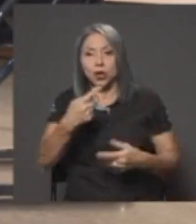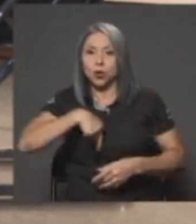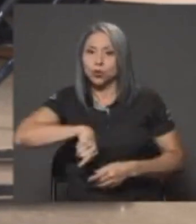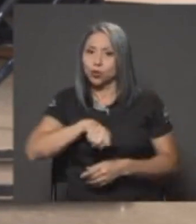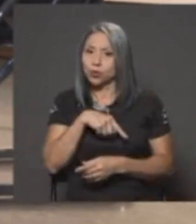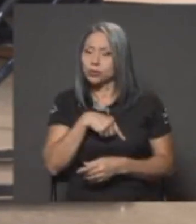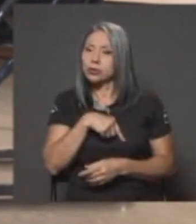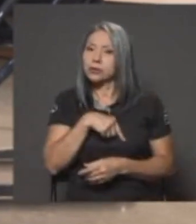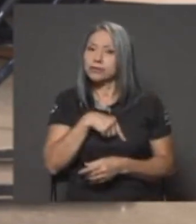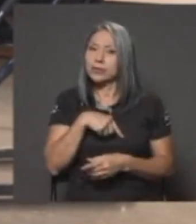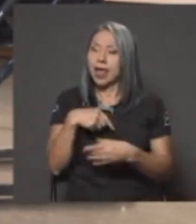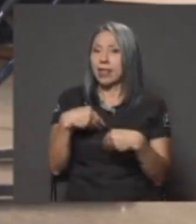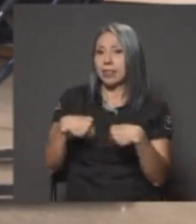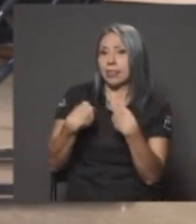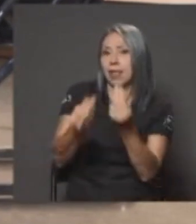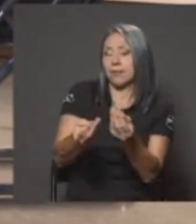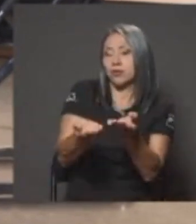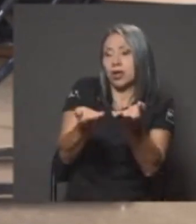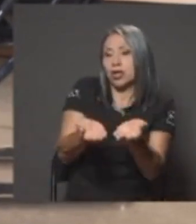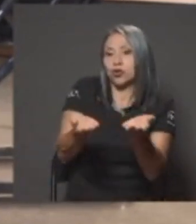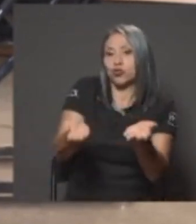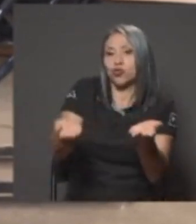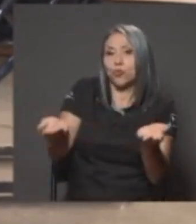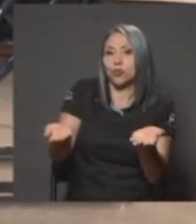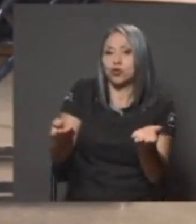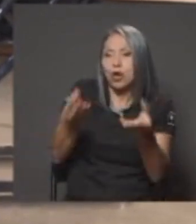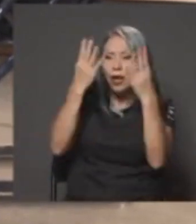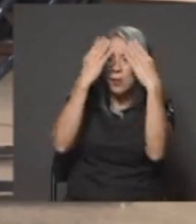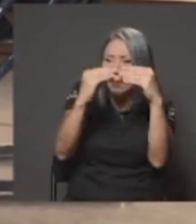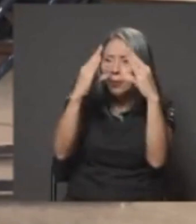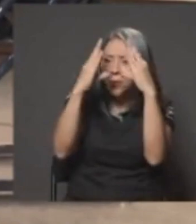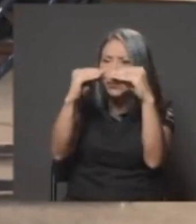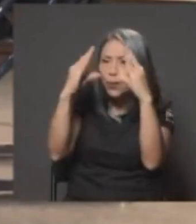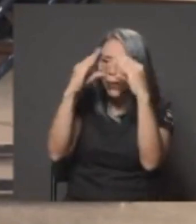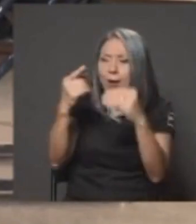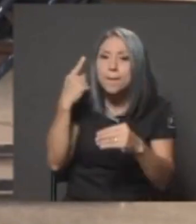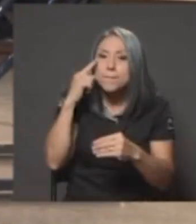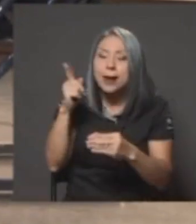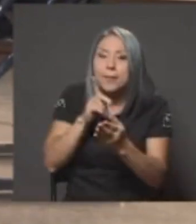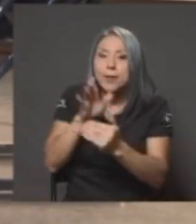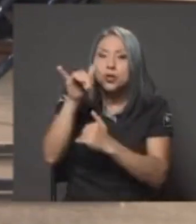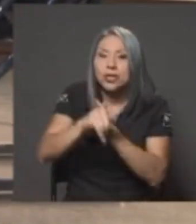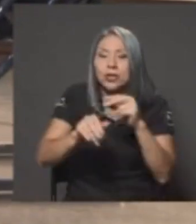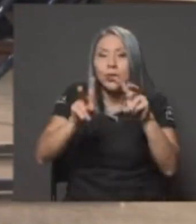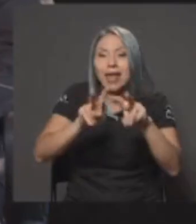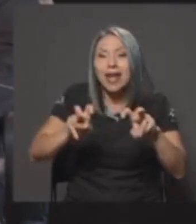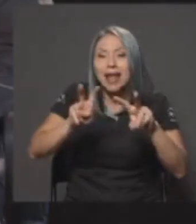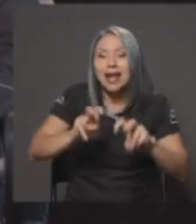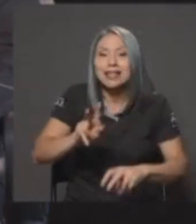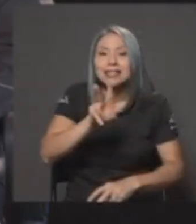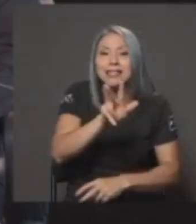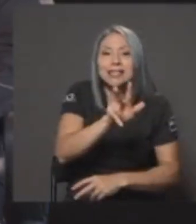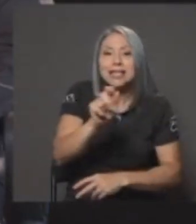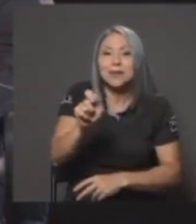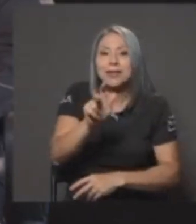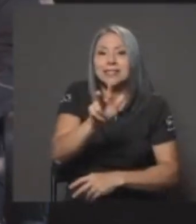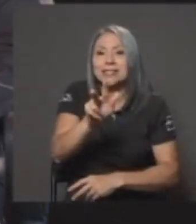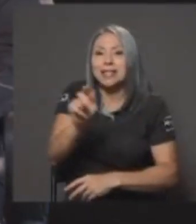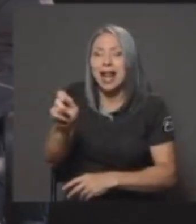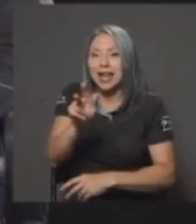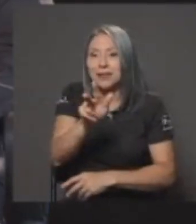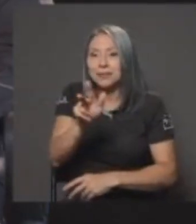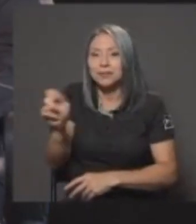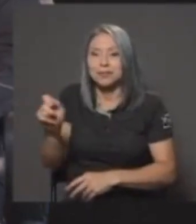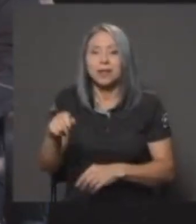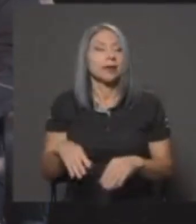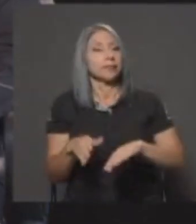Generamos insumos para este proyecto de análisis trimestral. También otro proyecto que se complementa muy